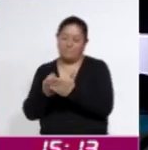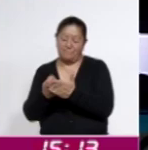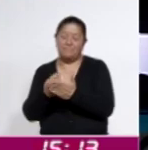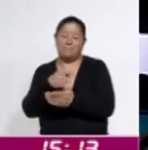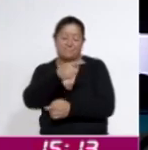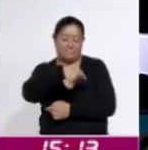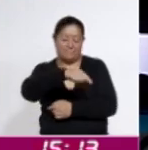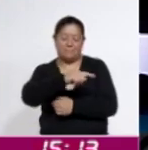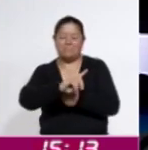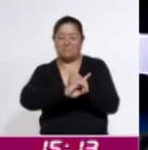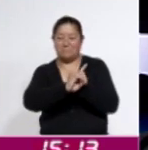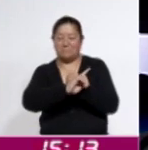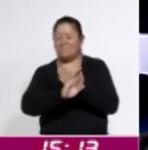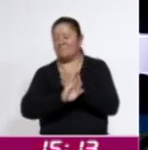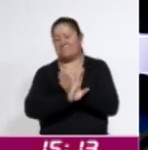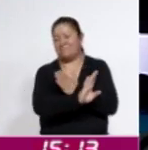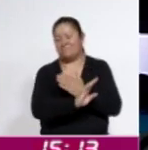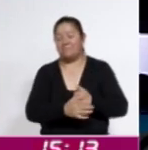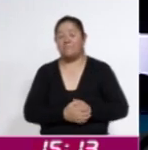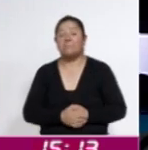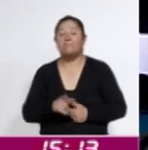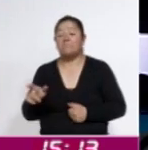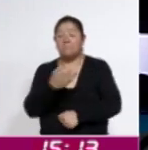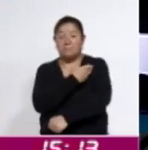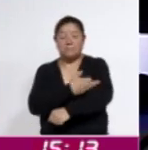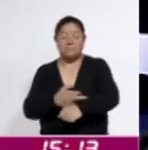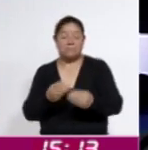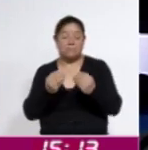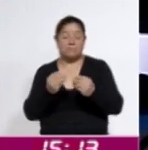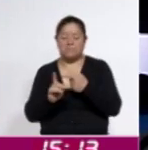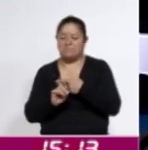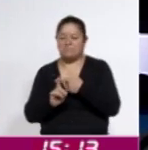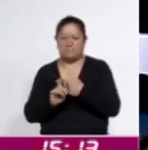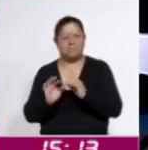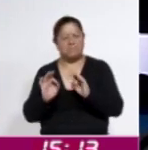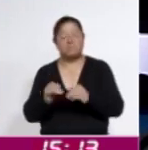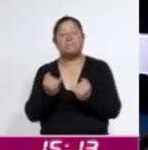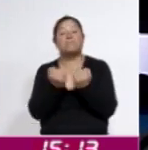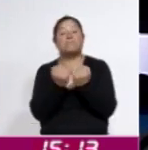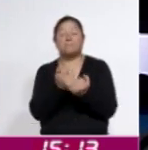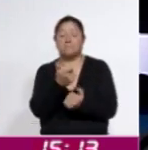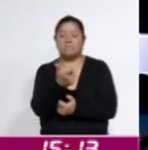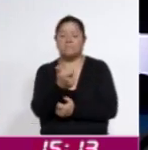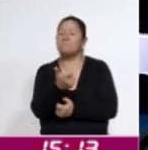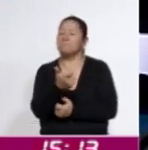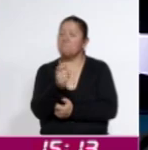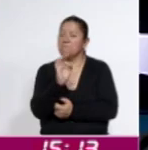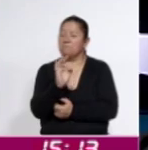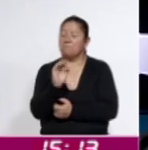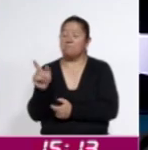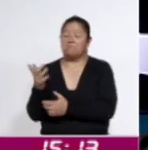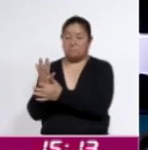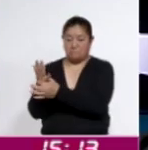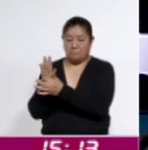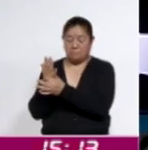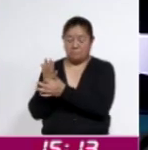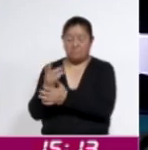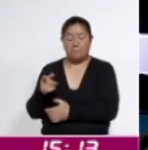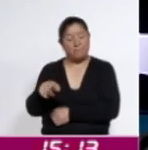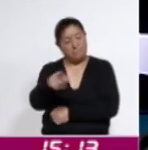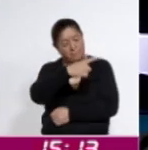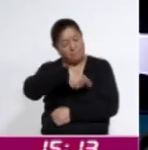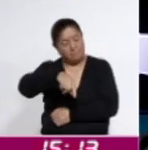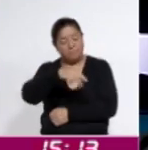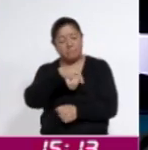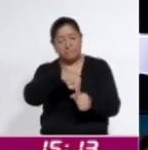que ha resultado positiva para muchas familias, que además ha sido a costos accesibles. Eso también fue una indicación que se dio a los notarios